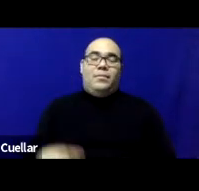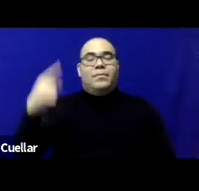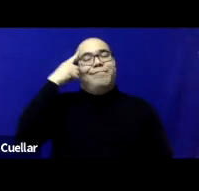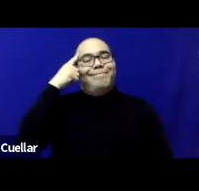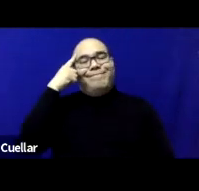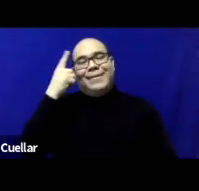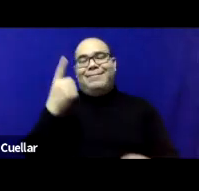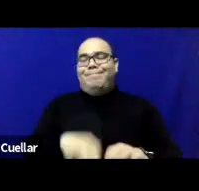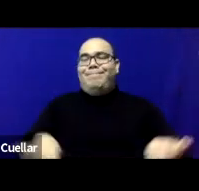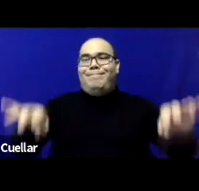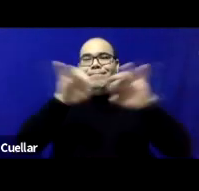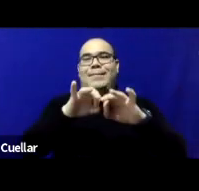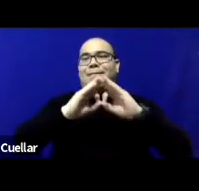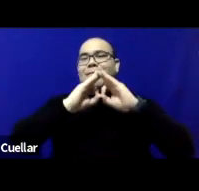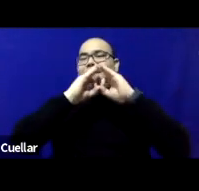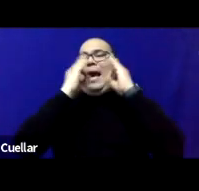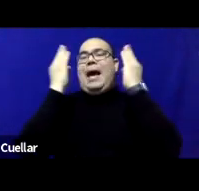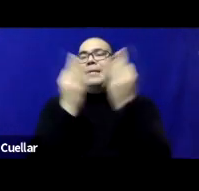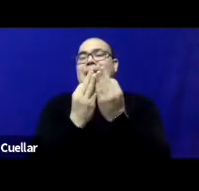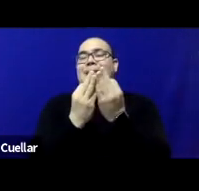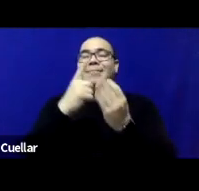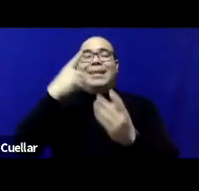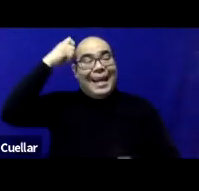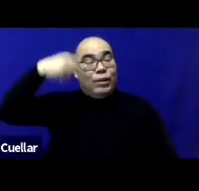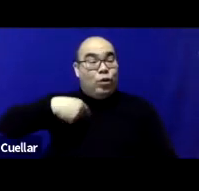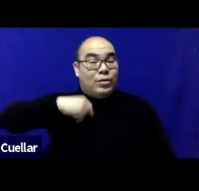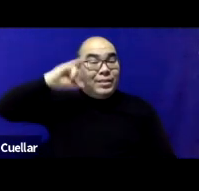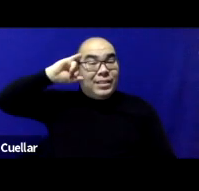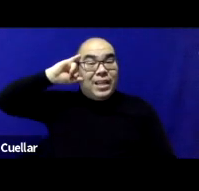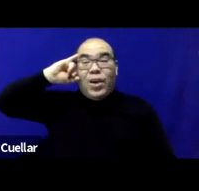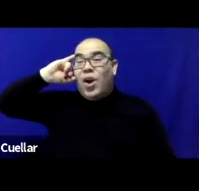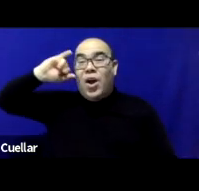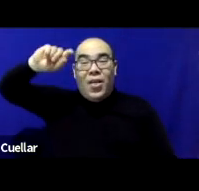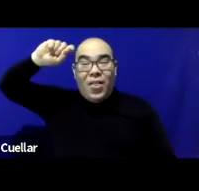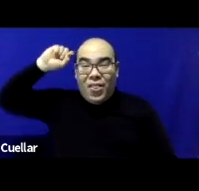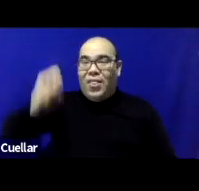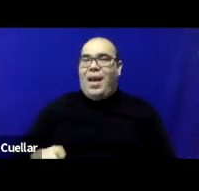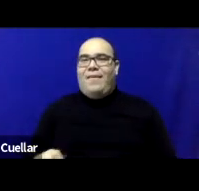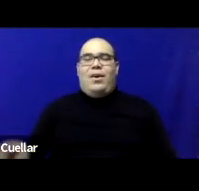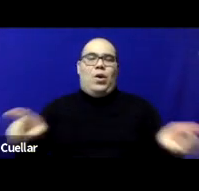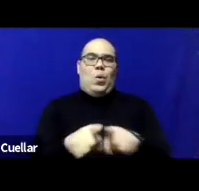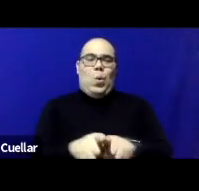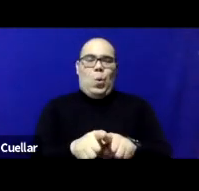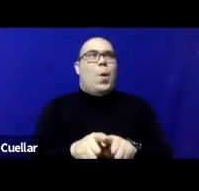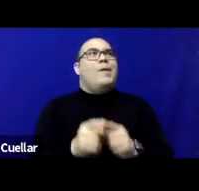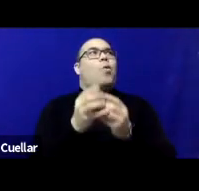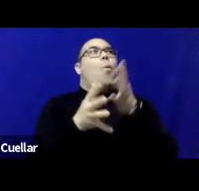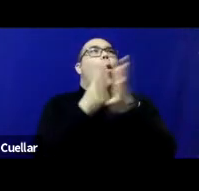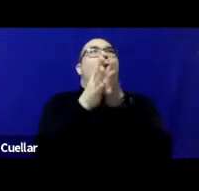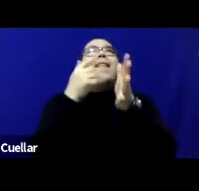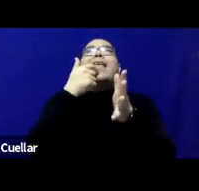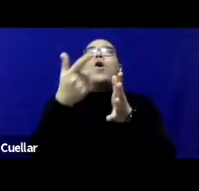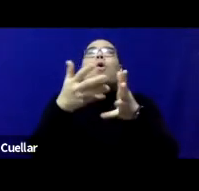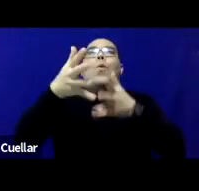primer reto como psicólogos es precisamente poner en un lenguaje